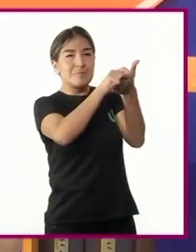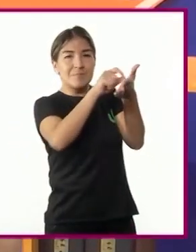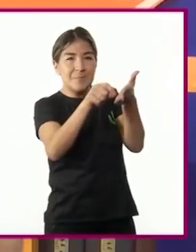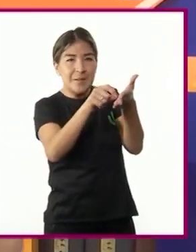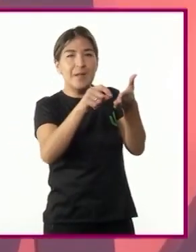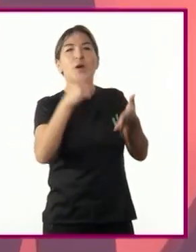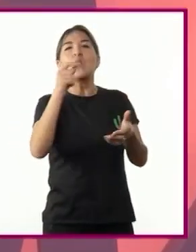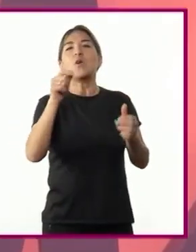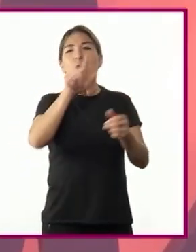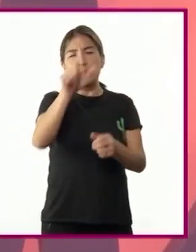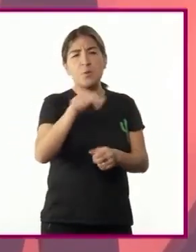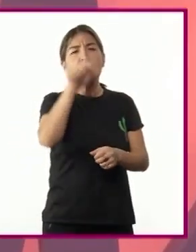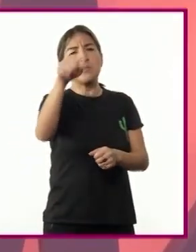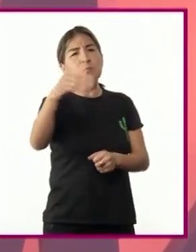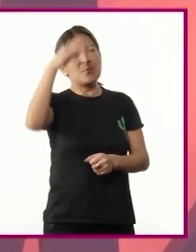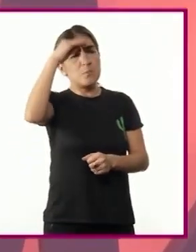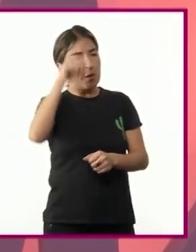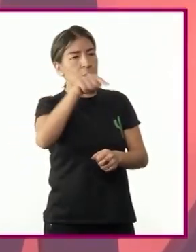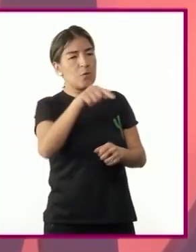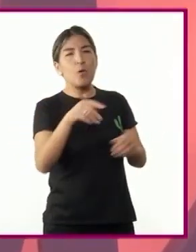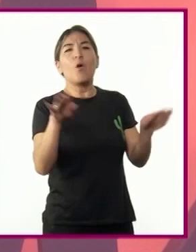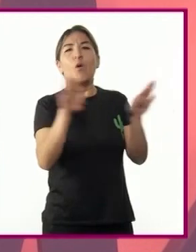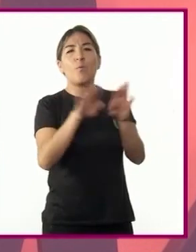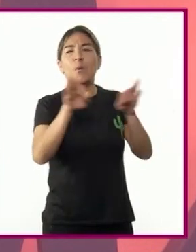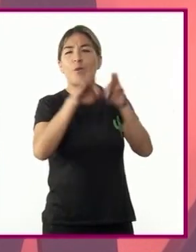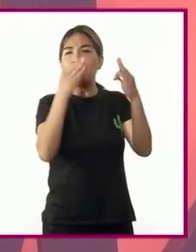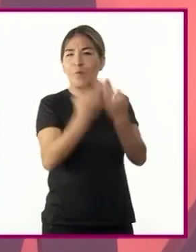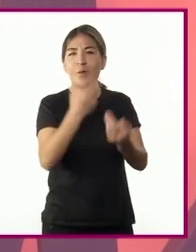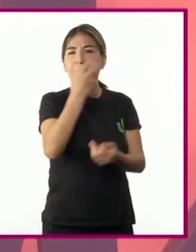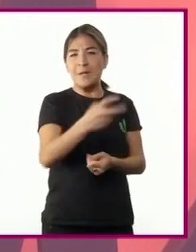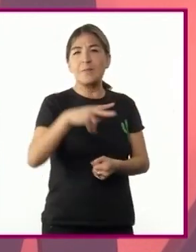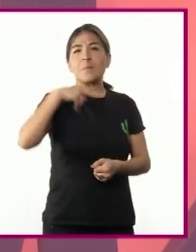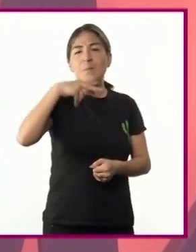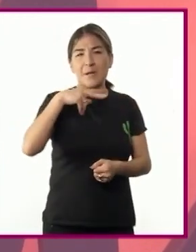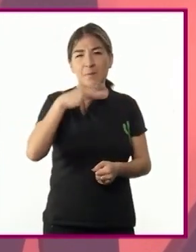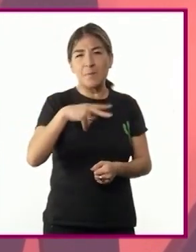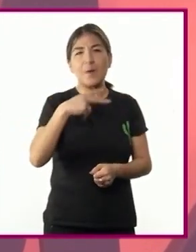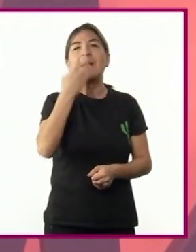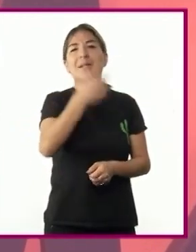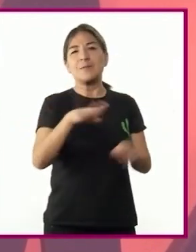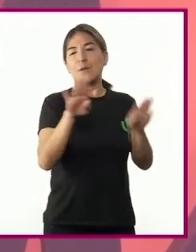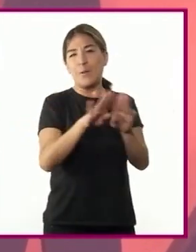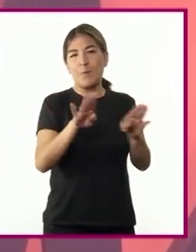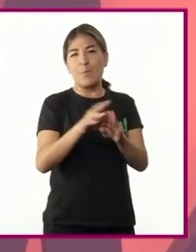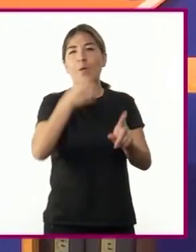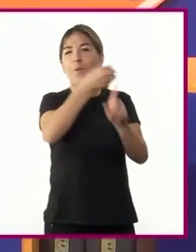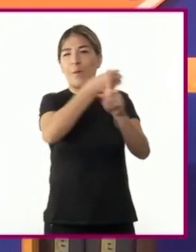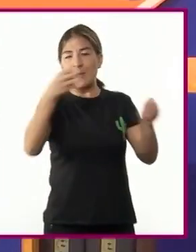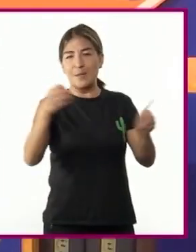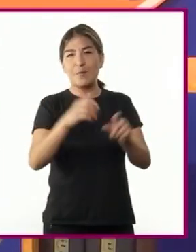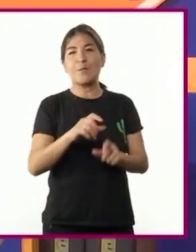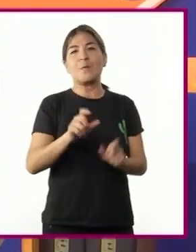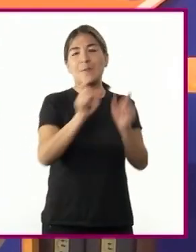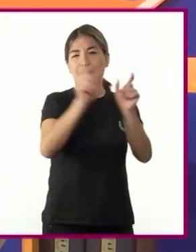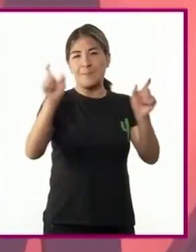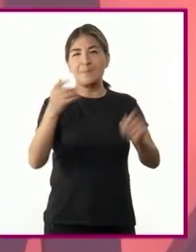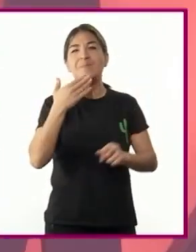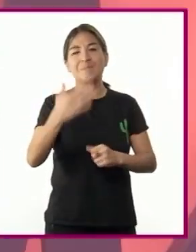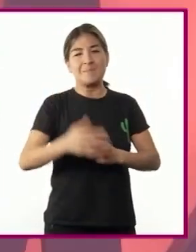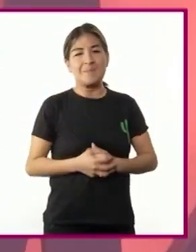y reflexionen sobre el sentido que ofrecen los verbos en las oraciones compuestas. Muy